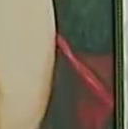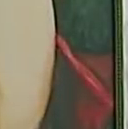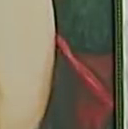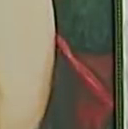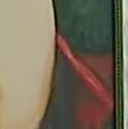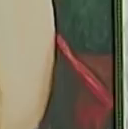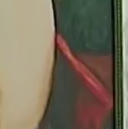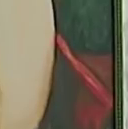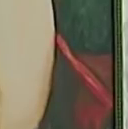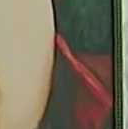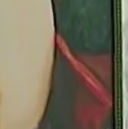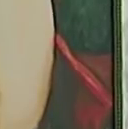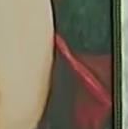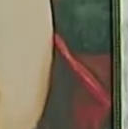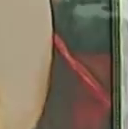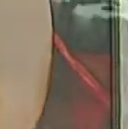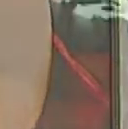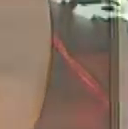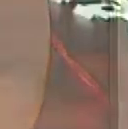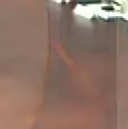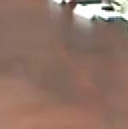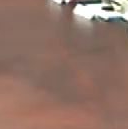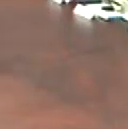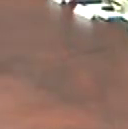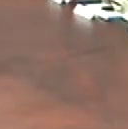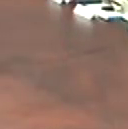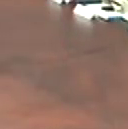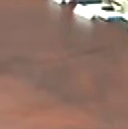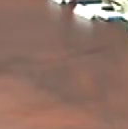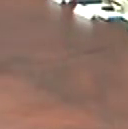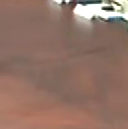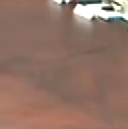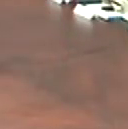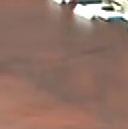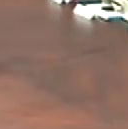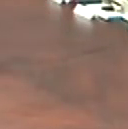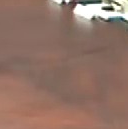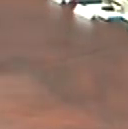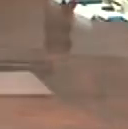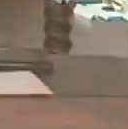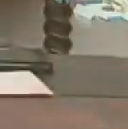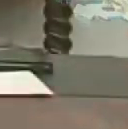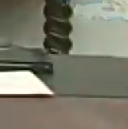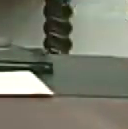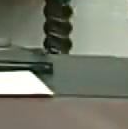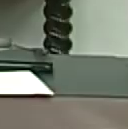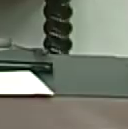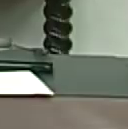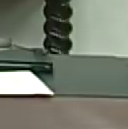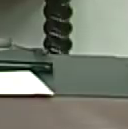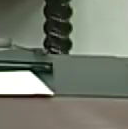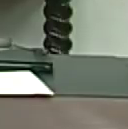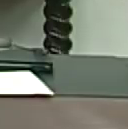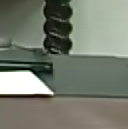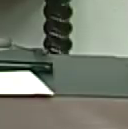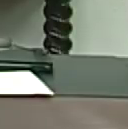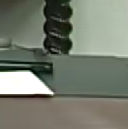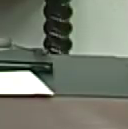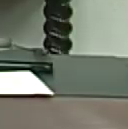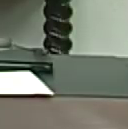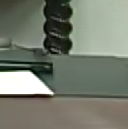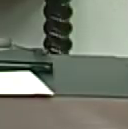quedó. Aquí está el Consejo de Ministros revolucionario, bolivariano, del gobierno